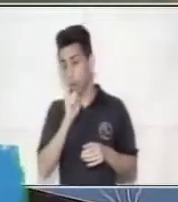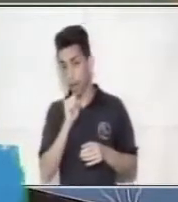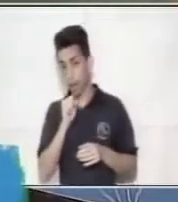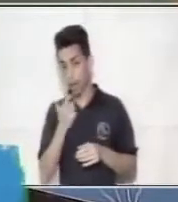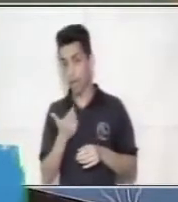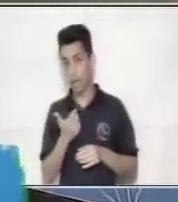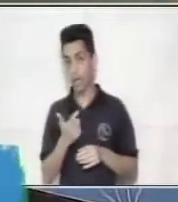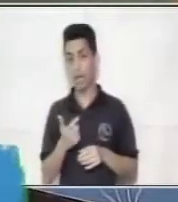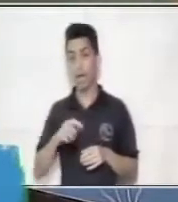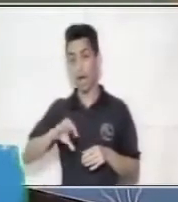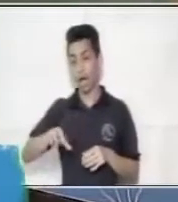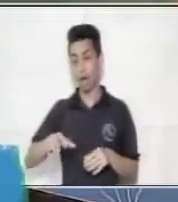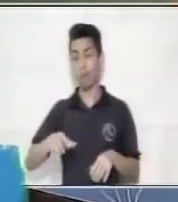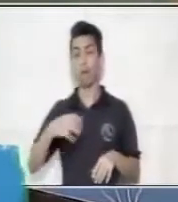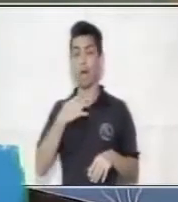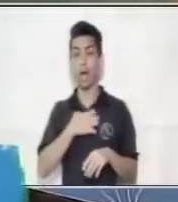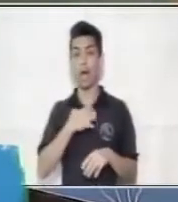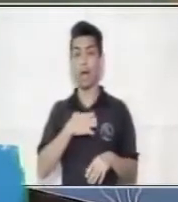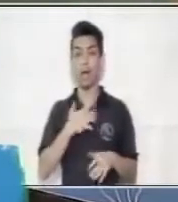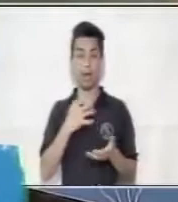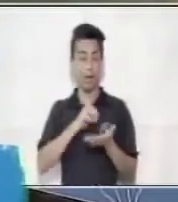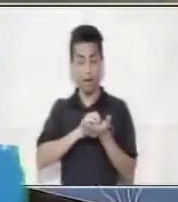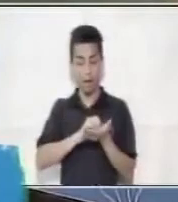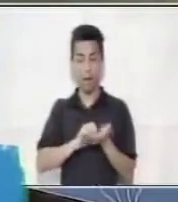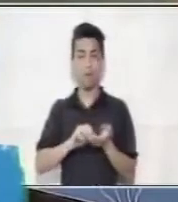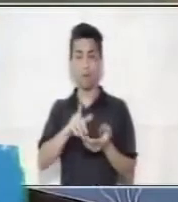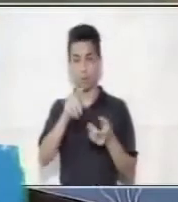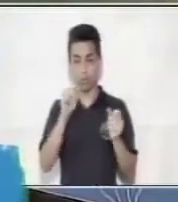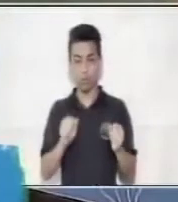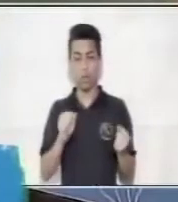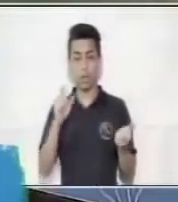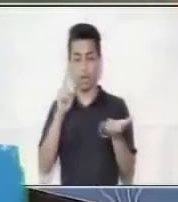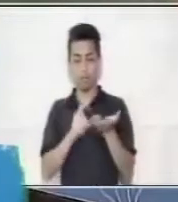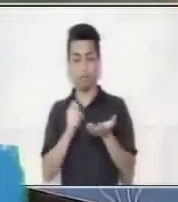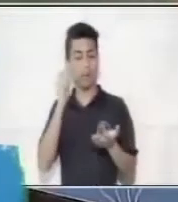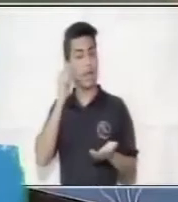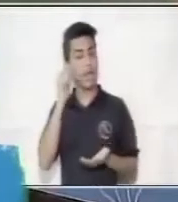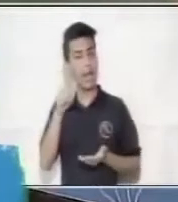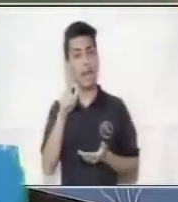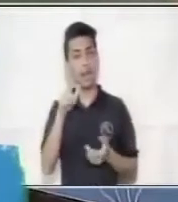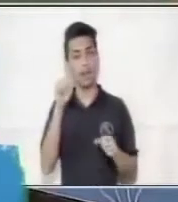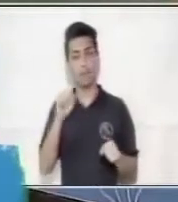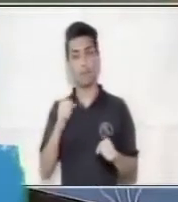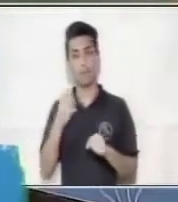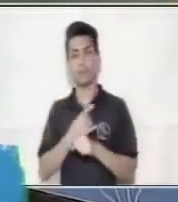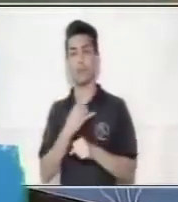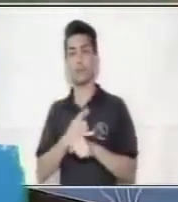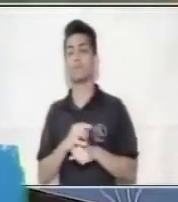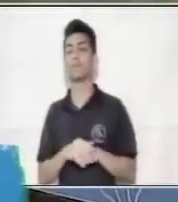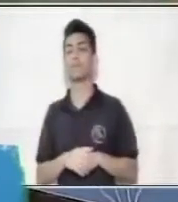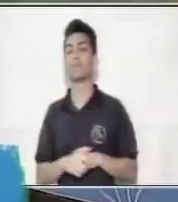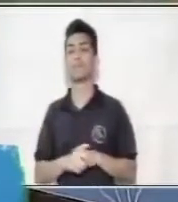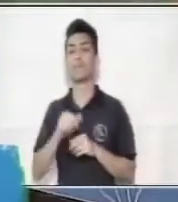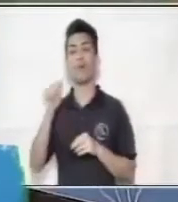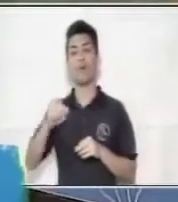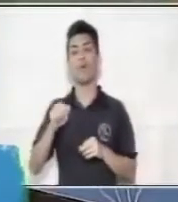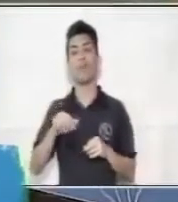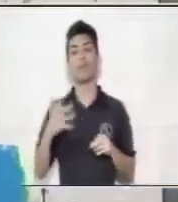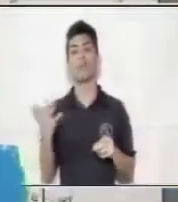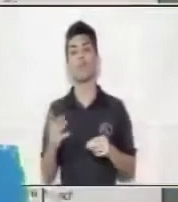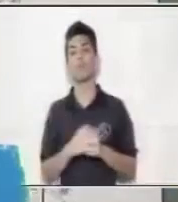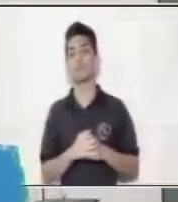jabón de manera inmediata, que lo puedas utilizar alcohol en gel. El día de hoy